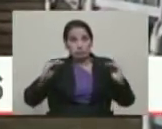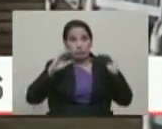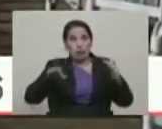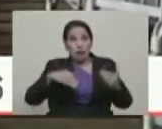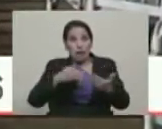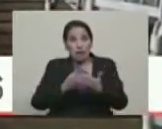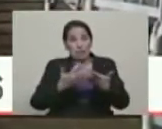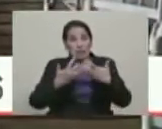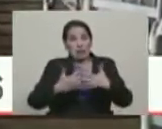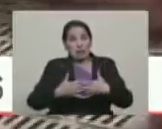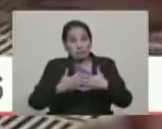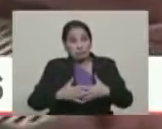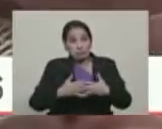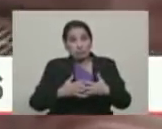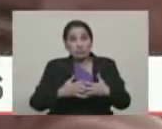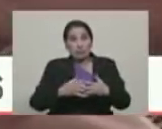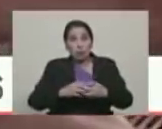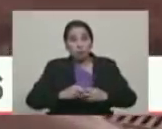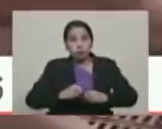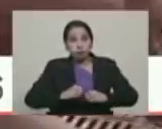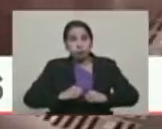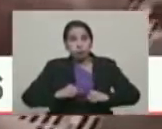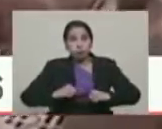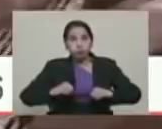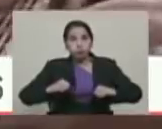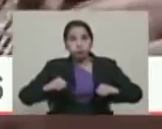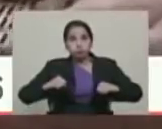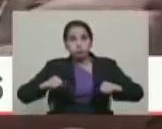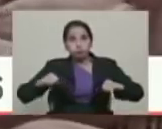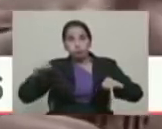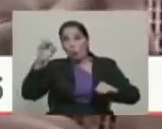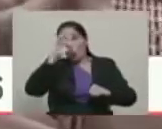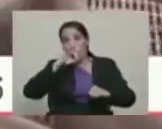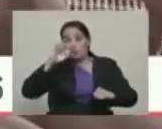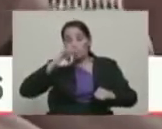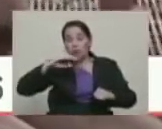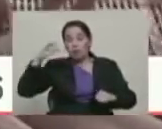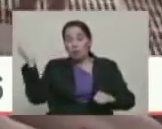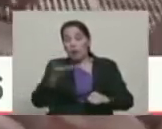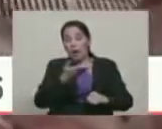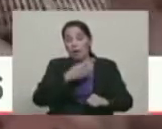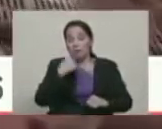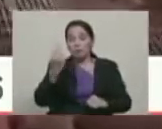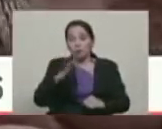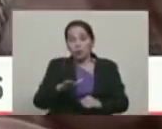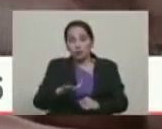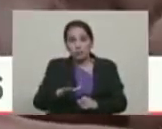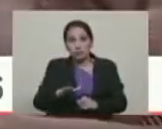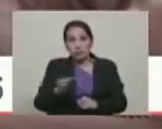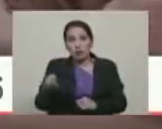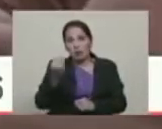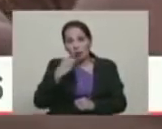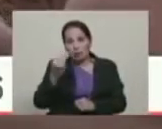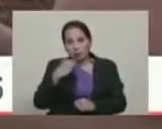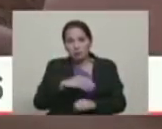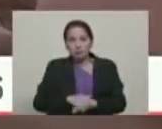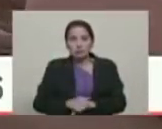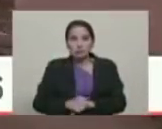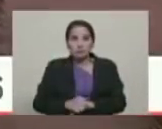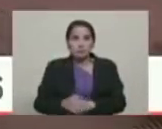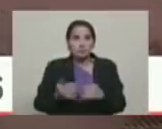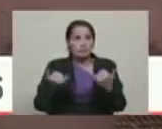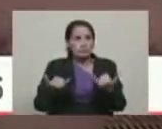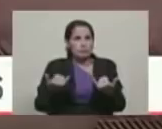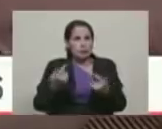granjas donde van a engordar a los cerdos para después llevarlo al matadero. Me acompaña la viceministra Tirisay